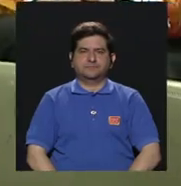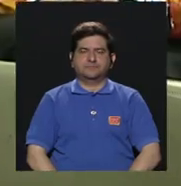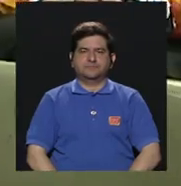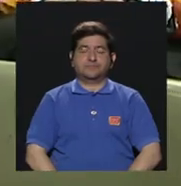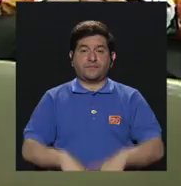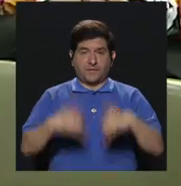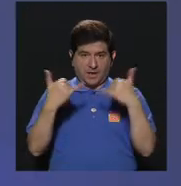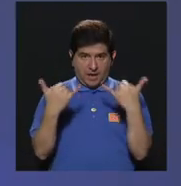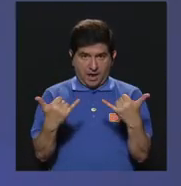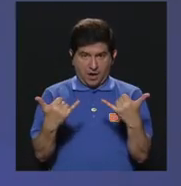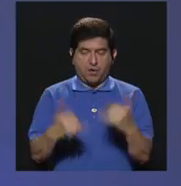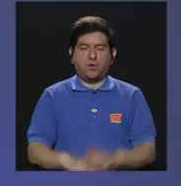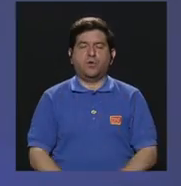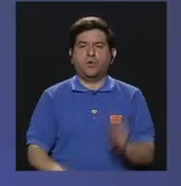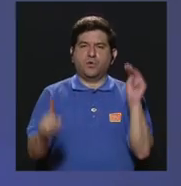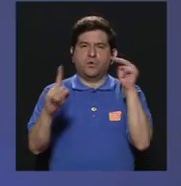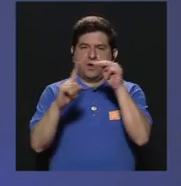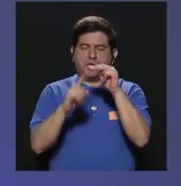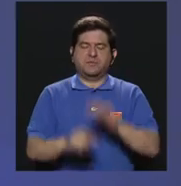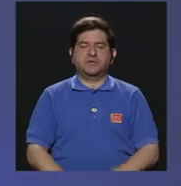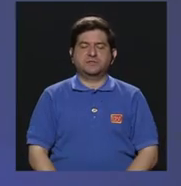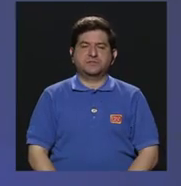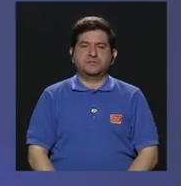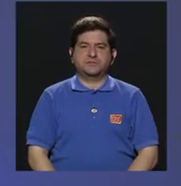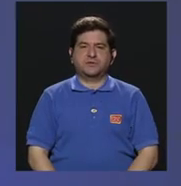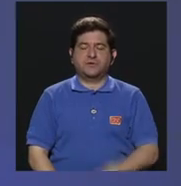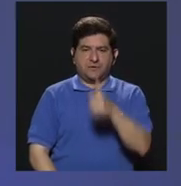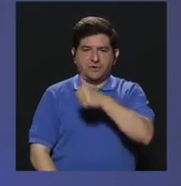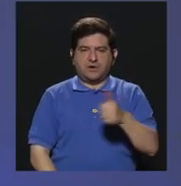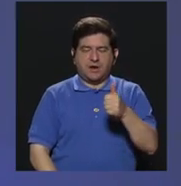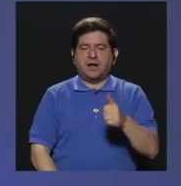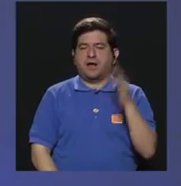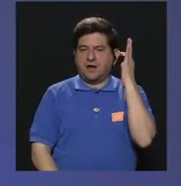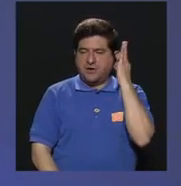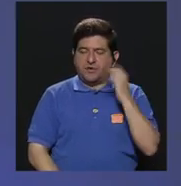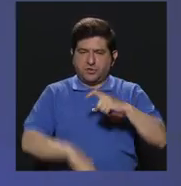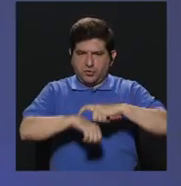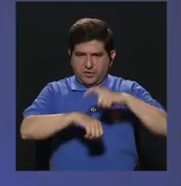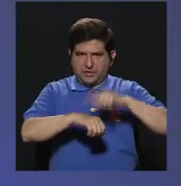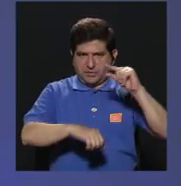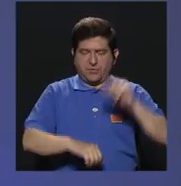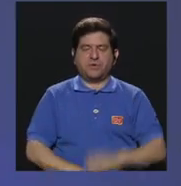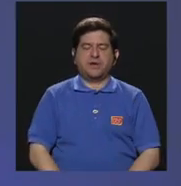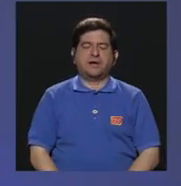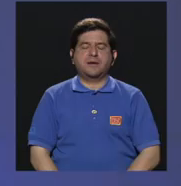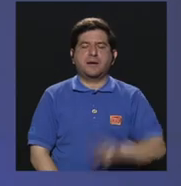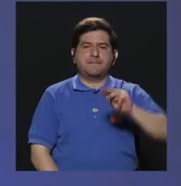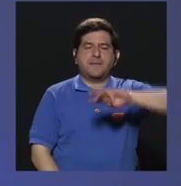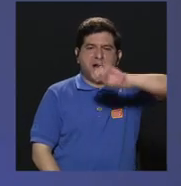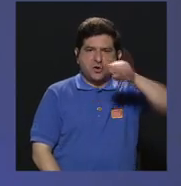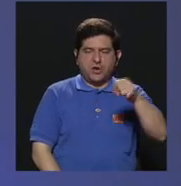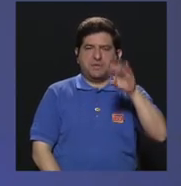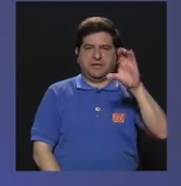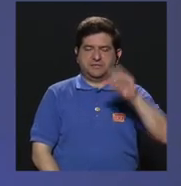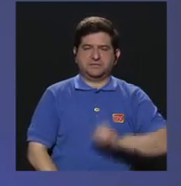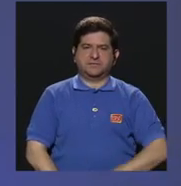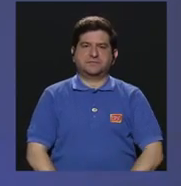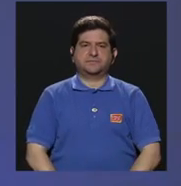A continuación, el mensaje de la señora rectora en ejercicio de la Universidad de Costa Rica, magistra Marjorie Jiménez